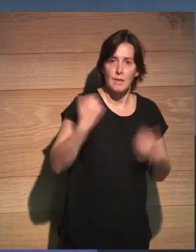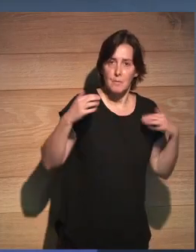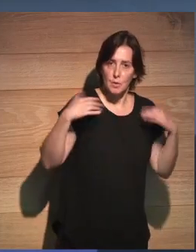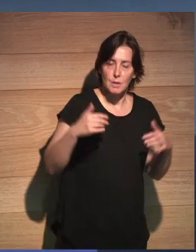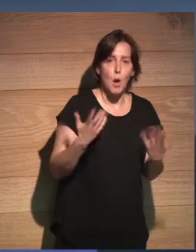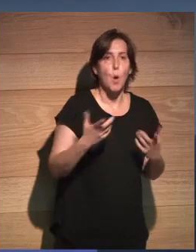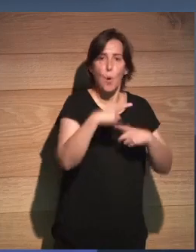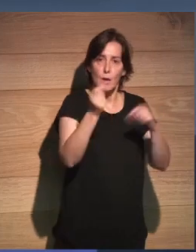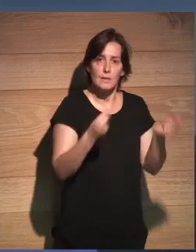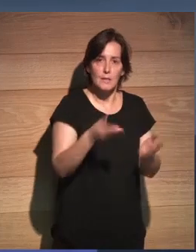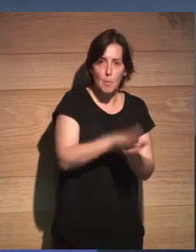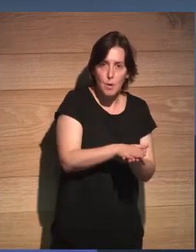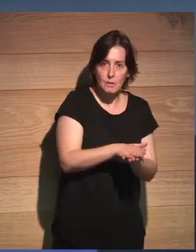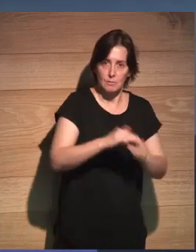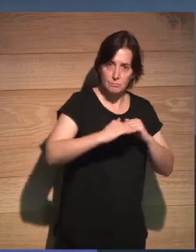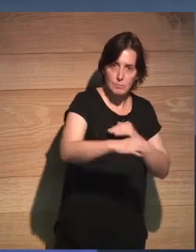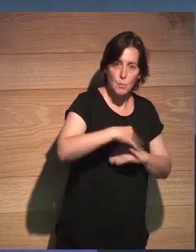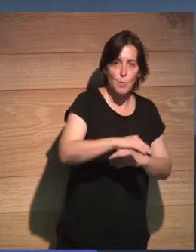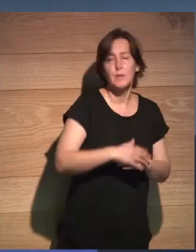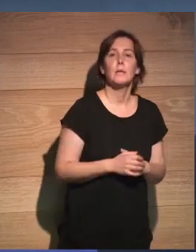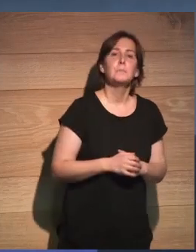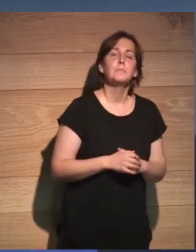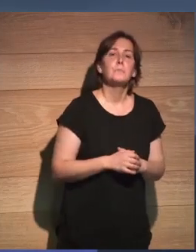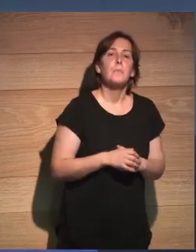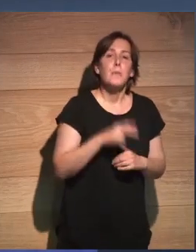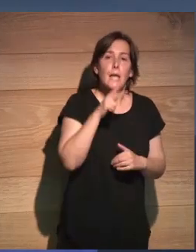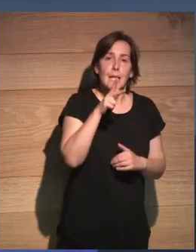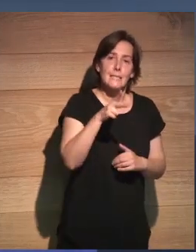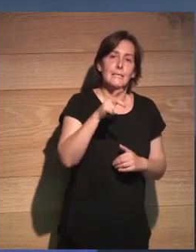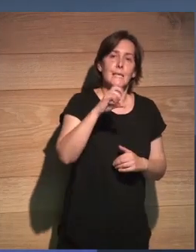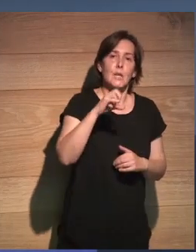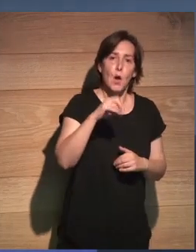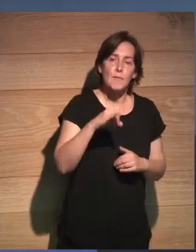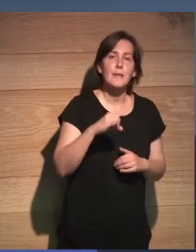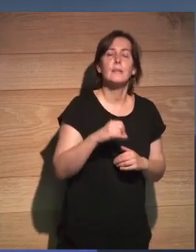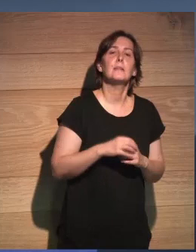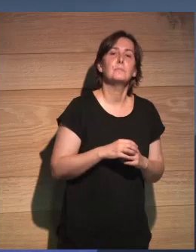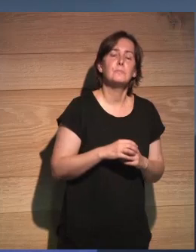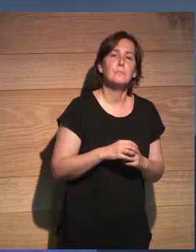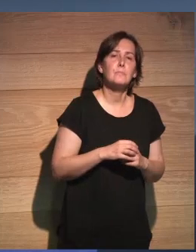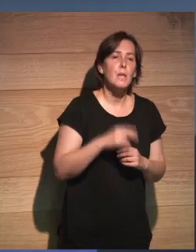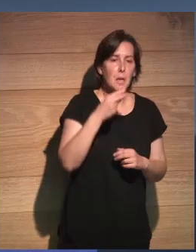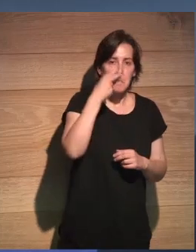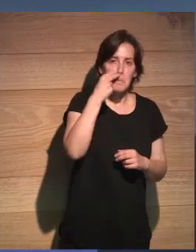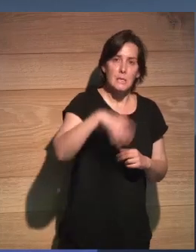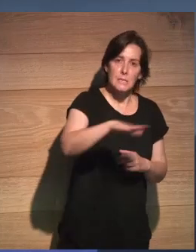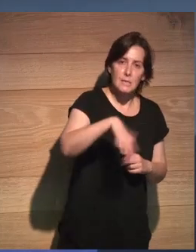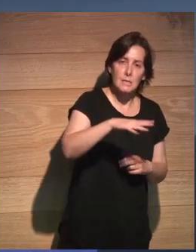muerte? Visitamos la fauna de Chernobyl 33 años después del